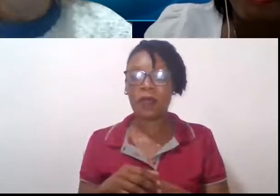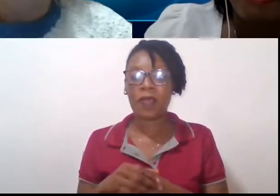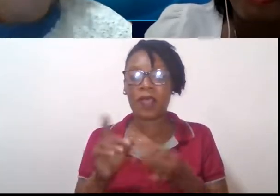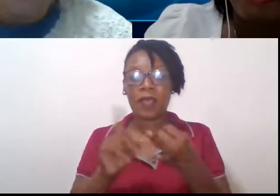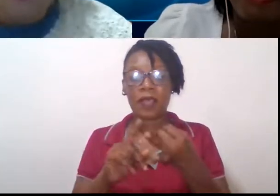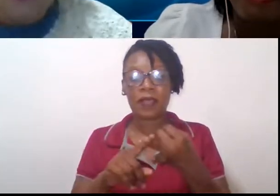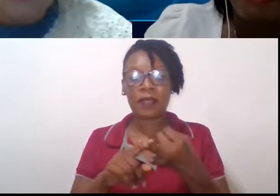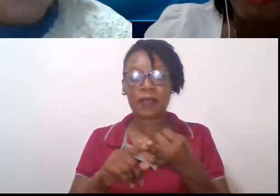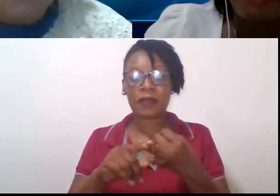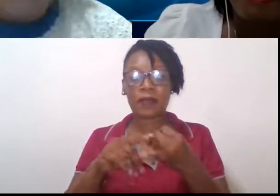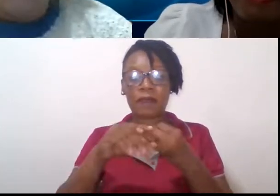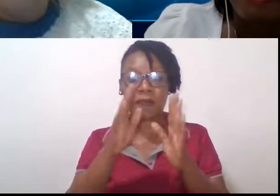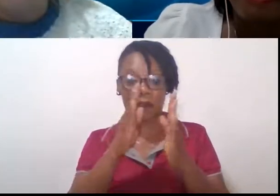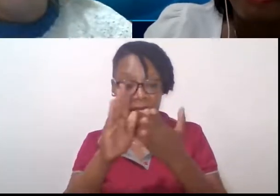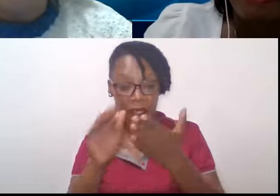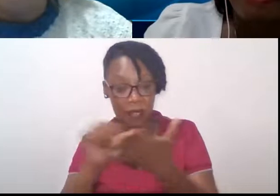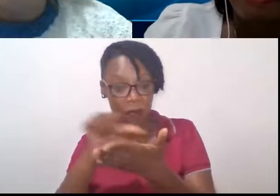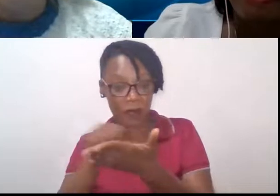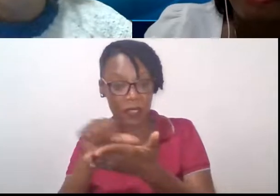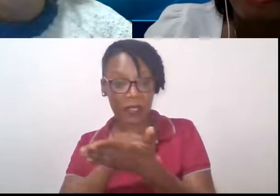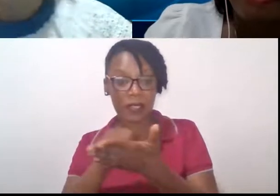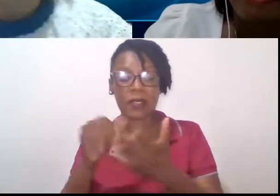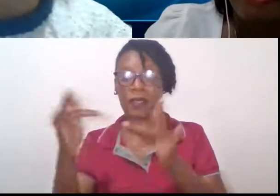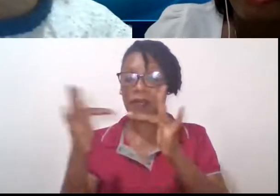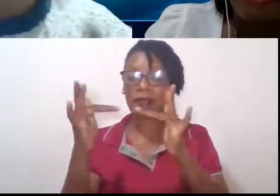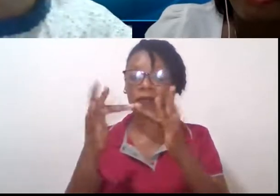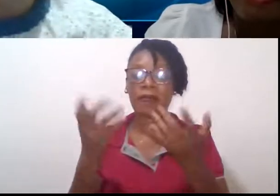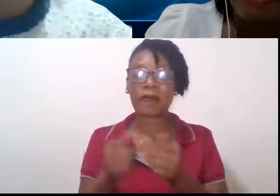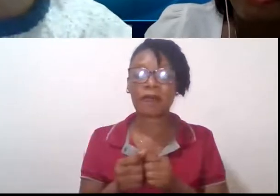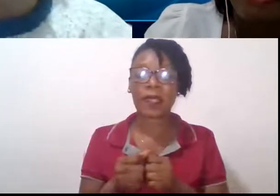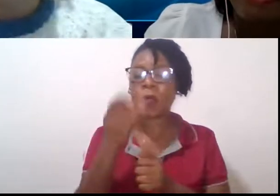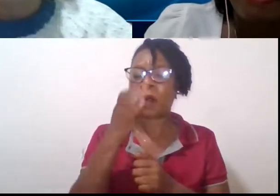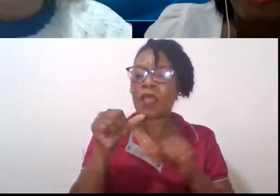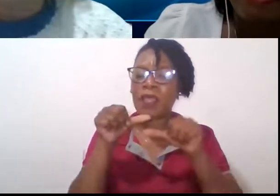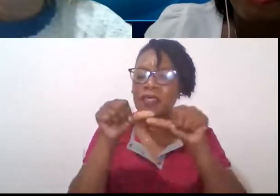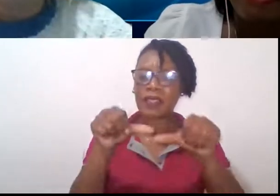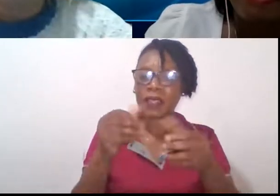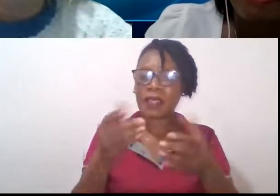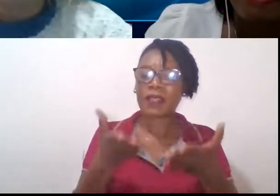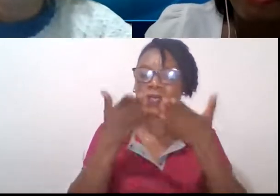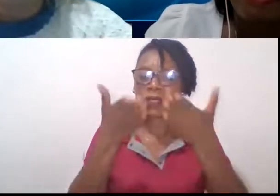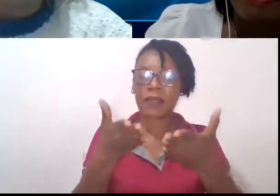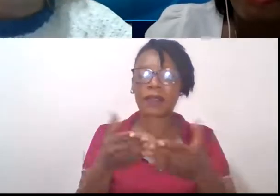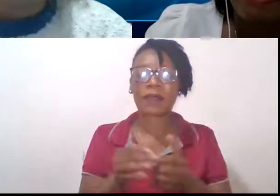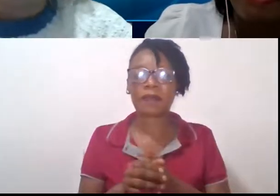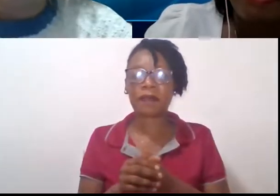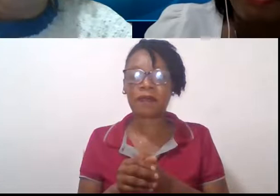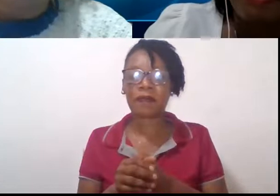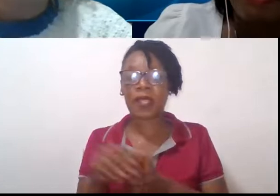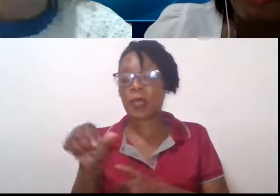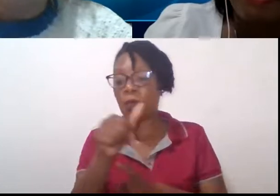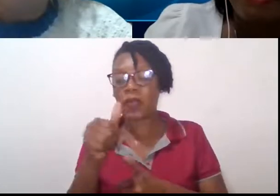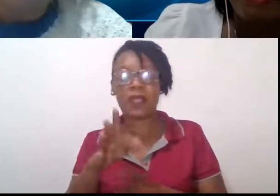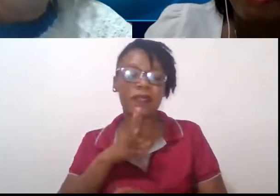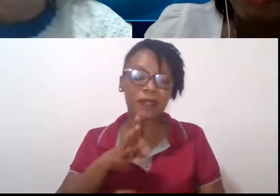el boletín electrónico, porque siguen ofreciéndose, siguen ofertándose otras charlas,